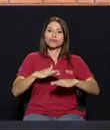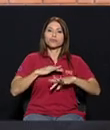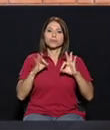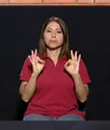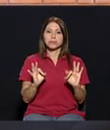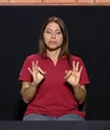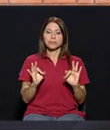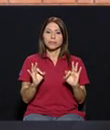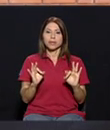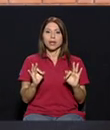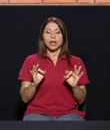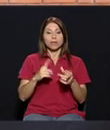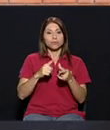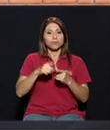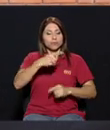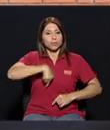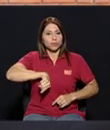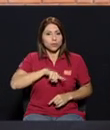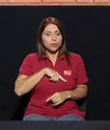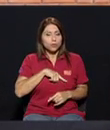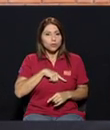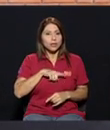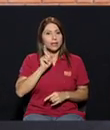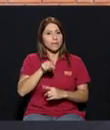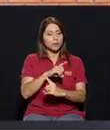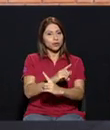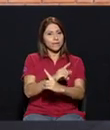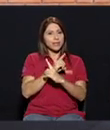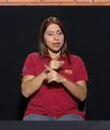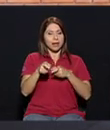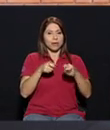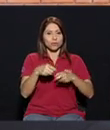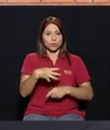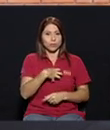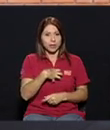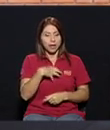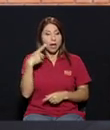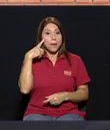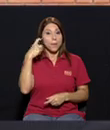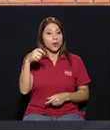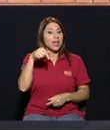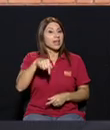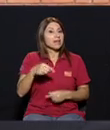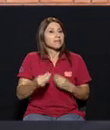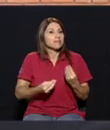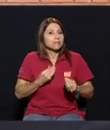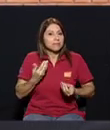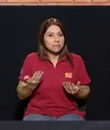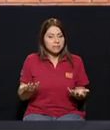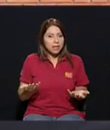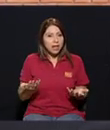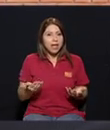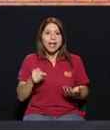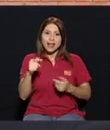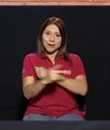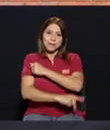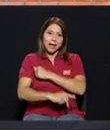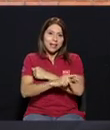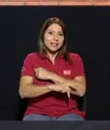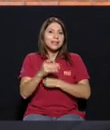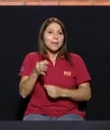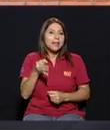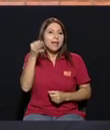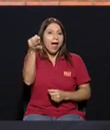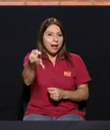sociedad costarricense. Así que nosotros pues tenemos que defender esa autonomía porque aquí está en juego justamente